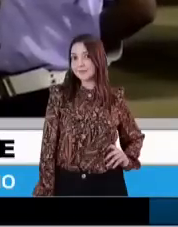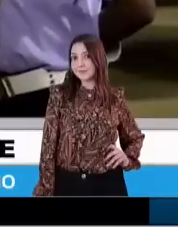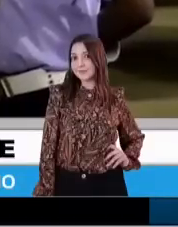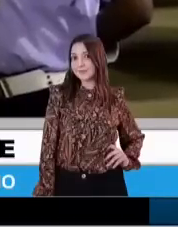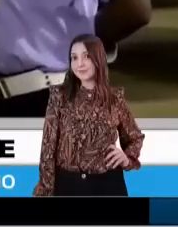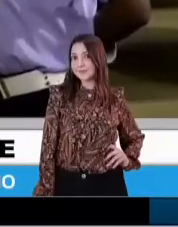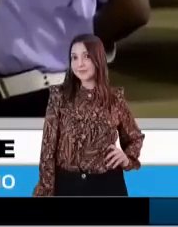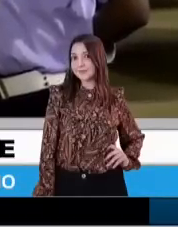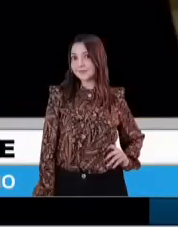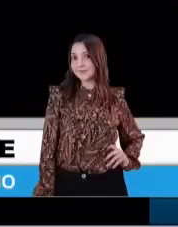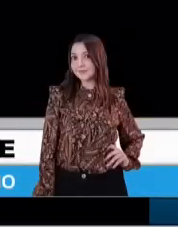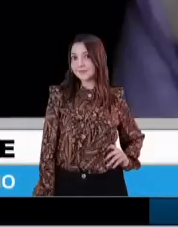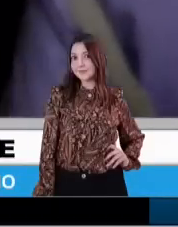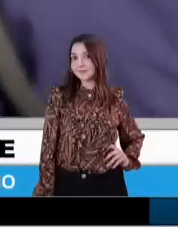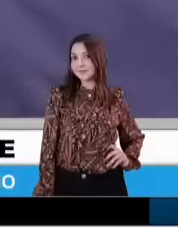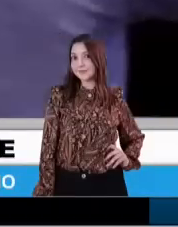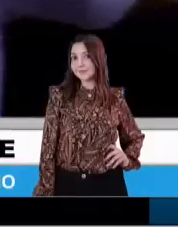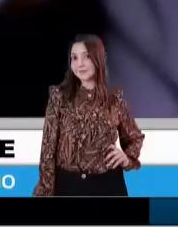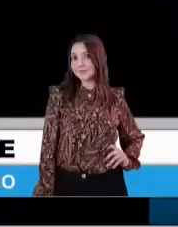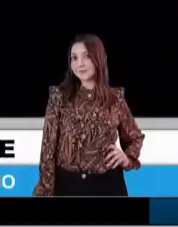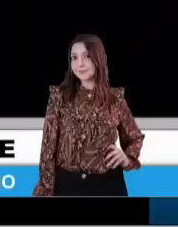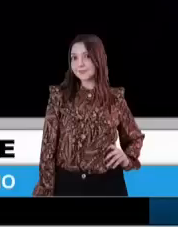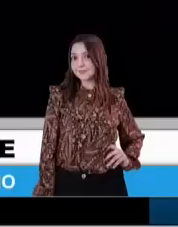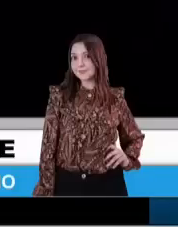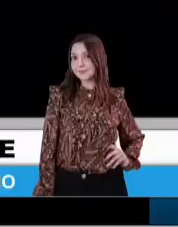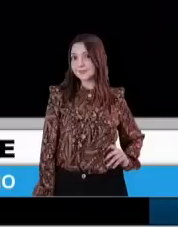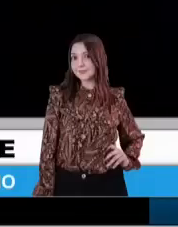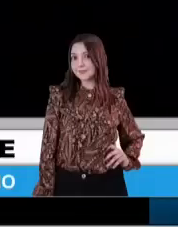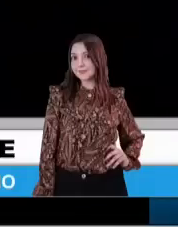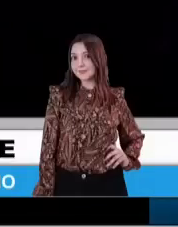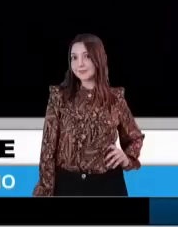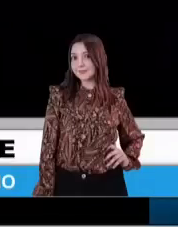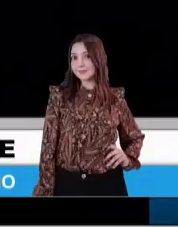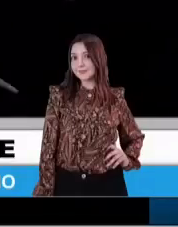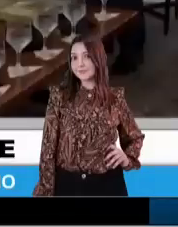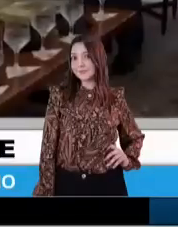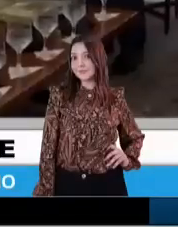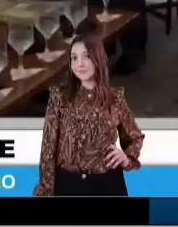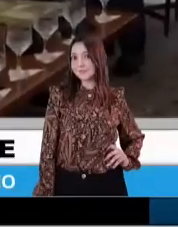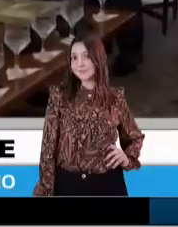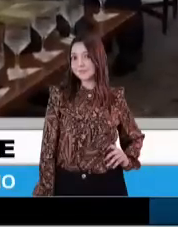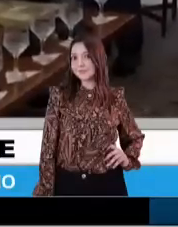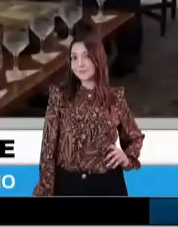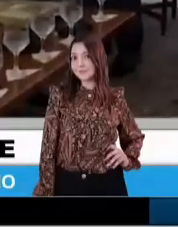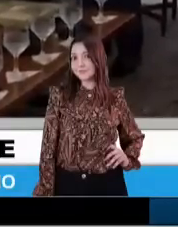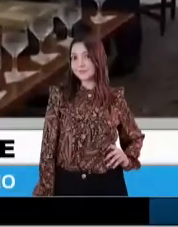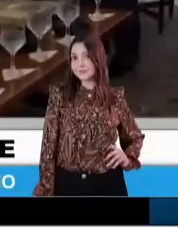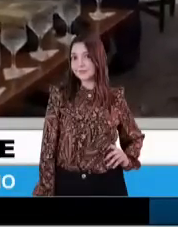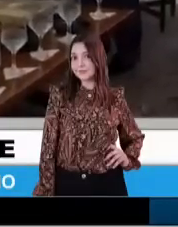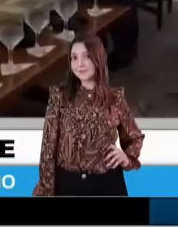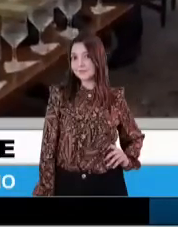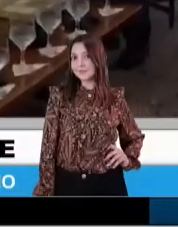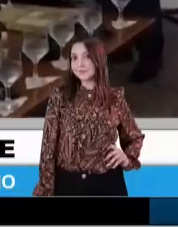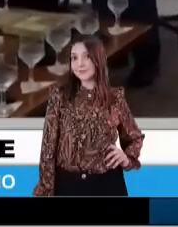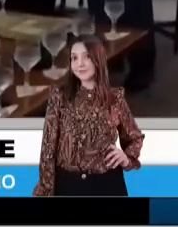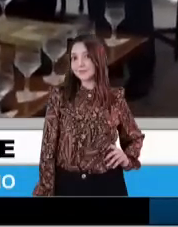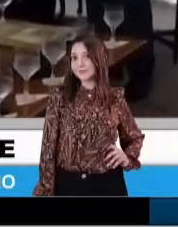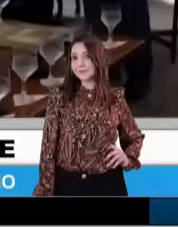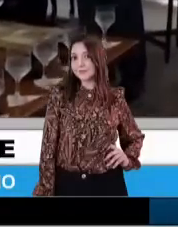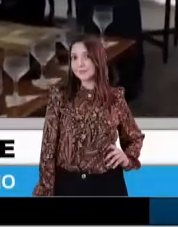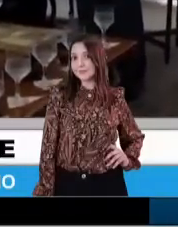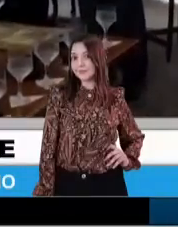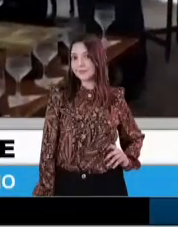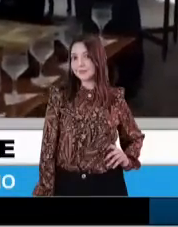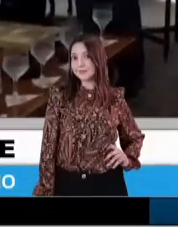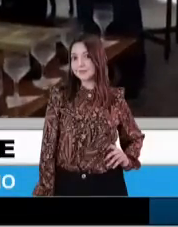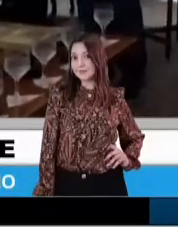relación a recriminar a los estados que habían reconocido a Juan Guaidó como presidente interino. Chile lo hizo, era otro gobierno, pero Chile lo hizo, el estado de